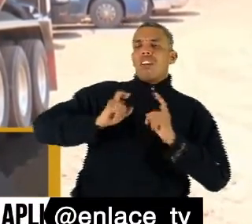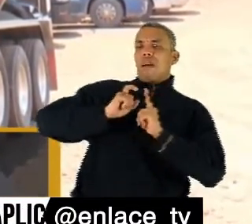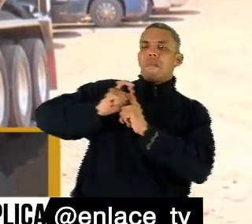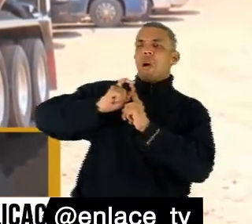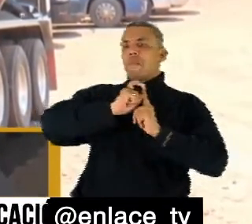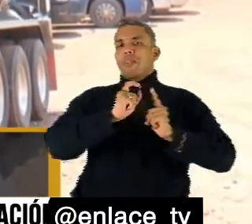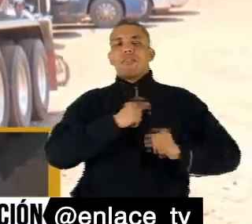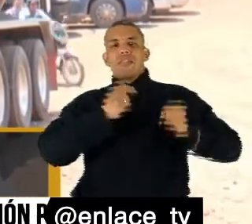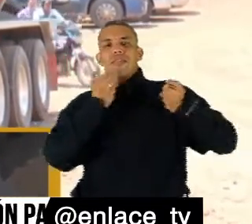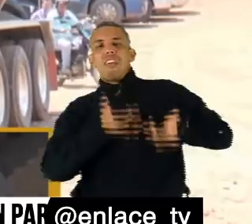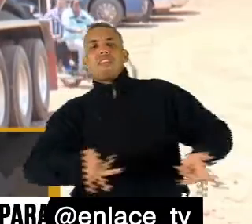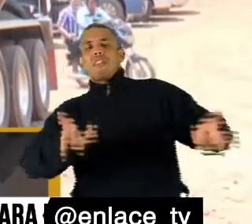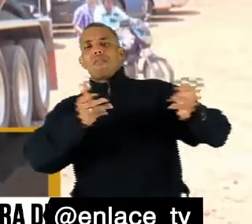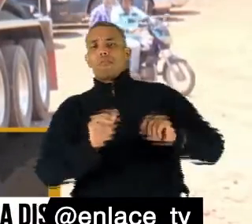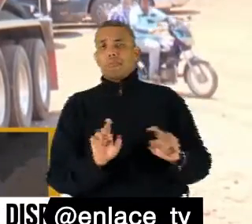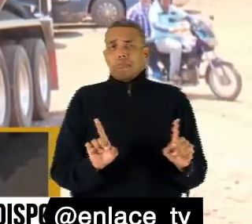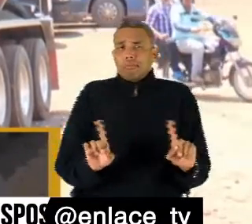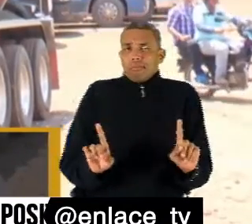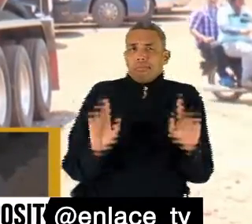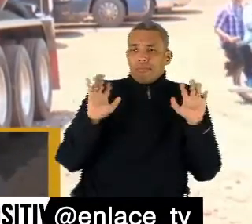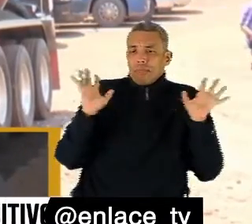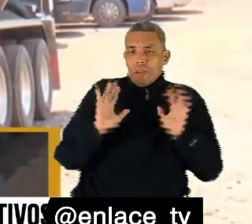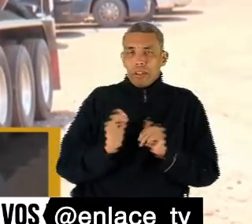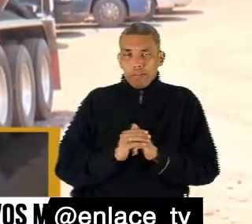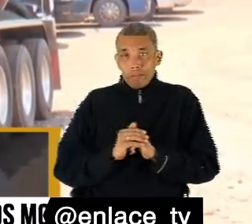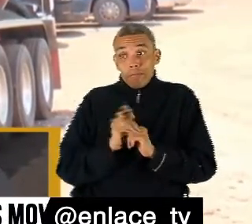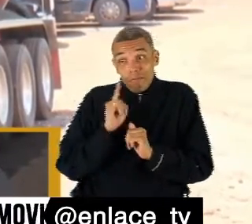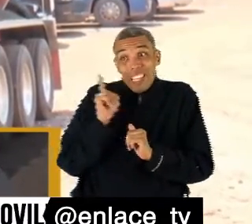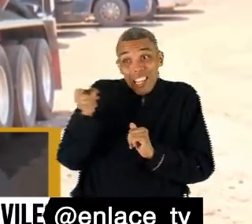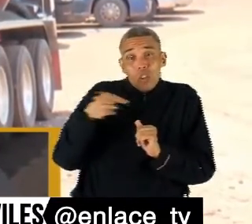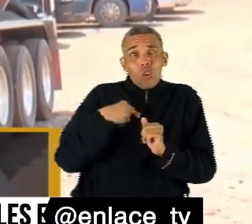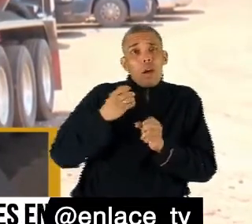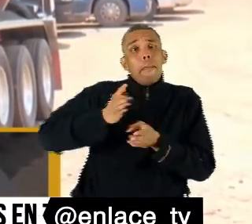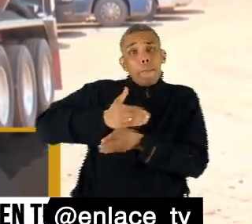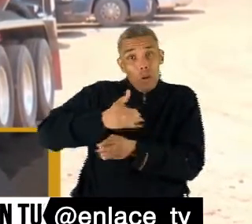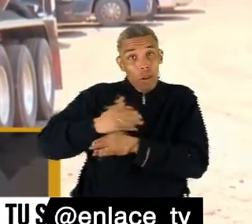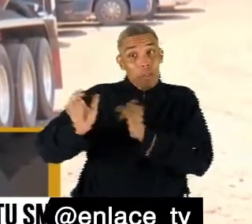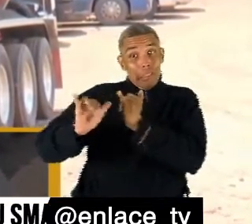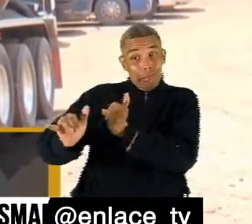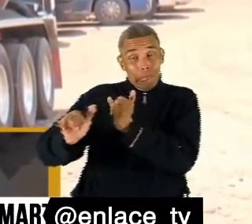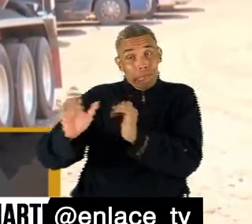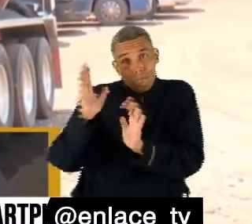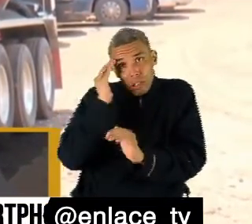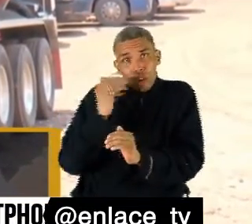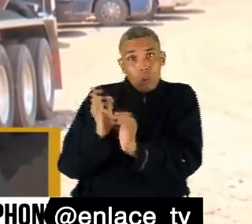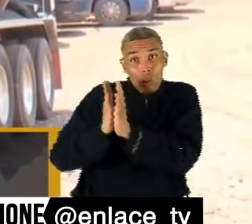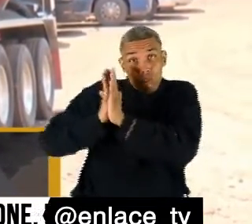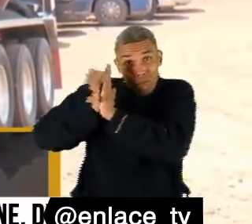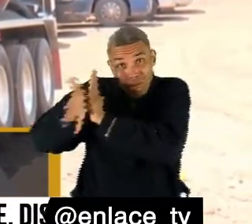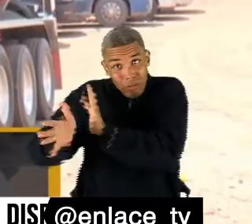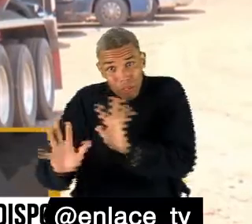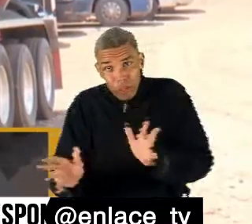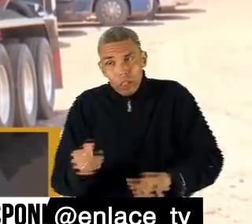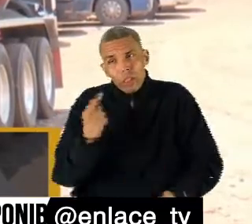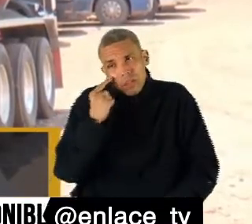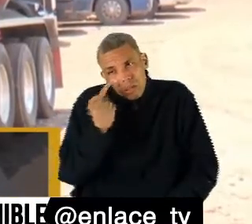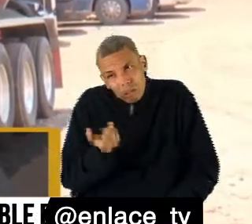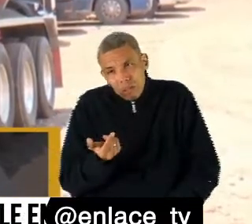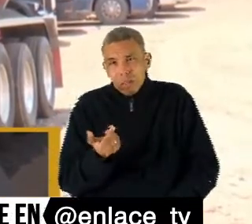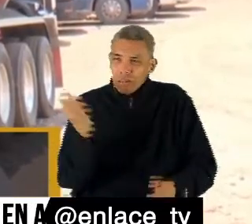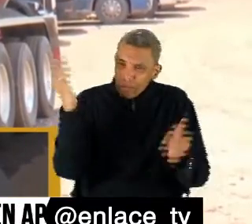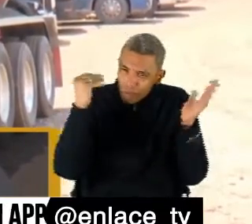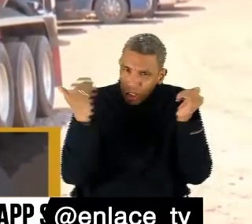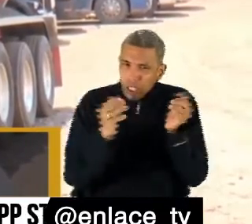a ellos, les compartimos, sabemos que son las mismas necesidades y les dejamos ahí la inquietud de que si no nos unimos, no